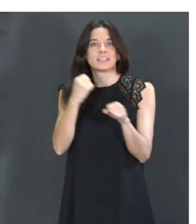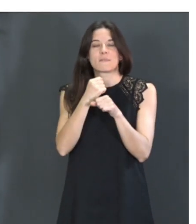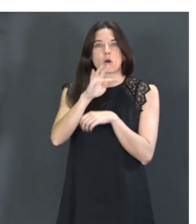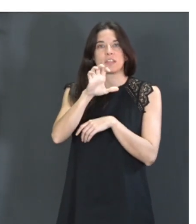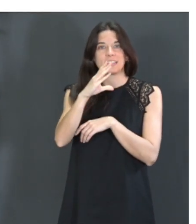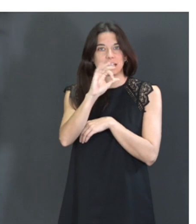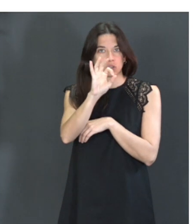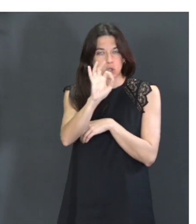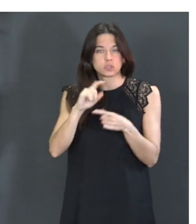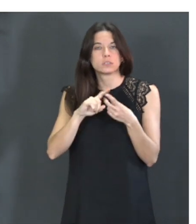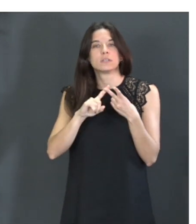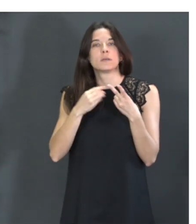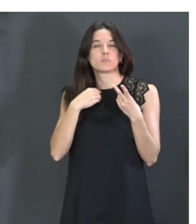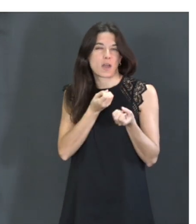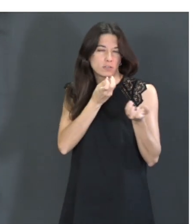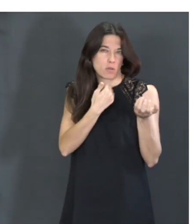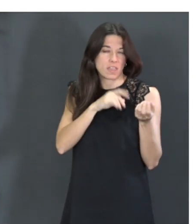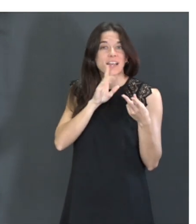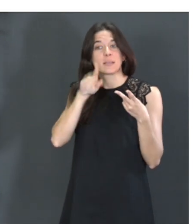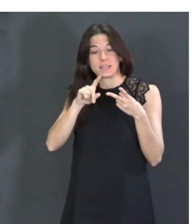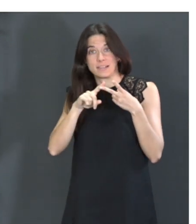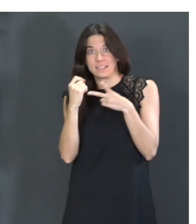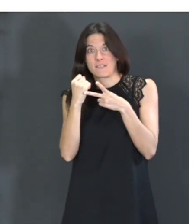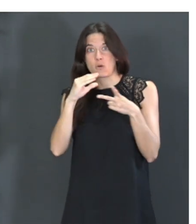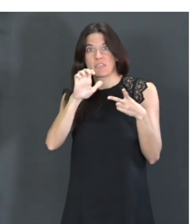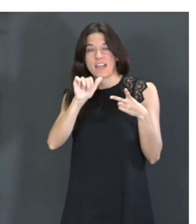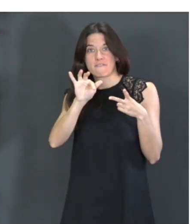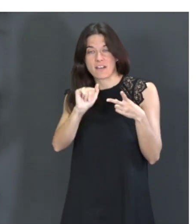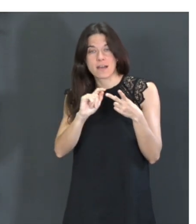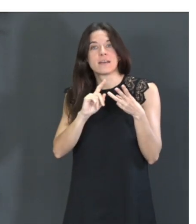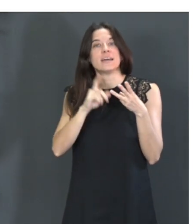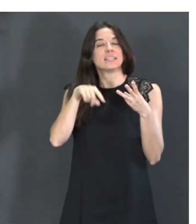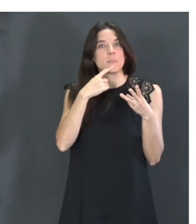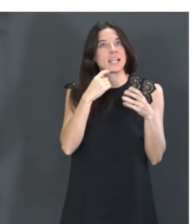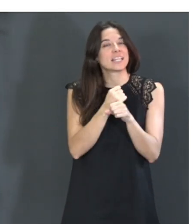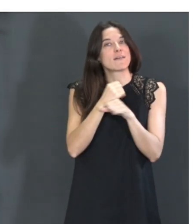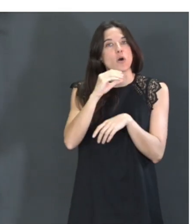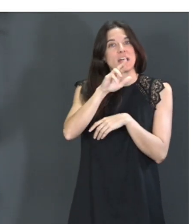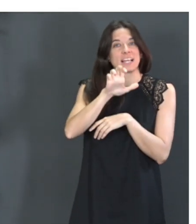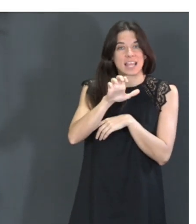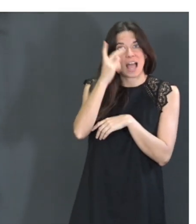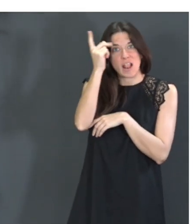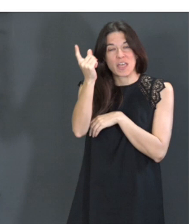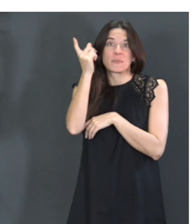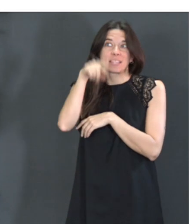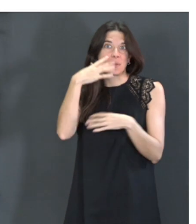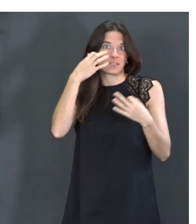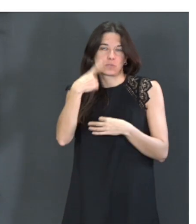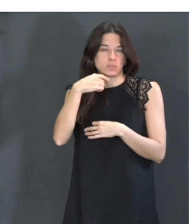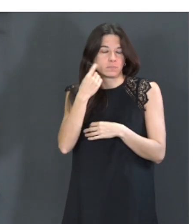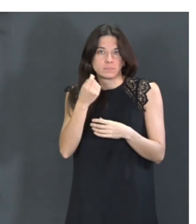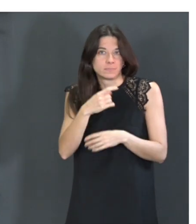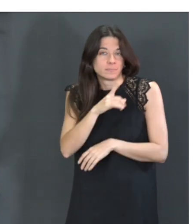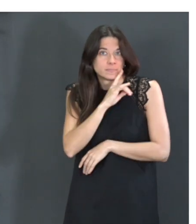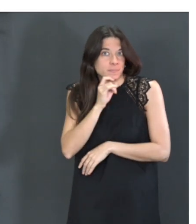nos ha comentado, y el trabajo de CEAFA, y el trabajo del CREA Alzheimer, pues también nos vamos a quedar con la boca abierta sobre todo lo que nos